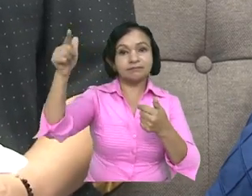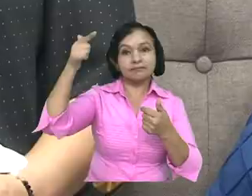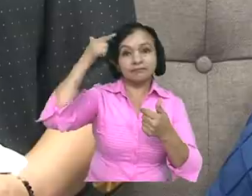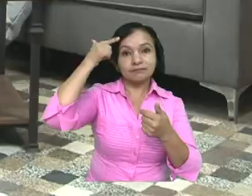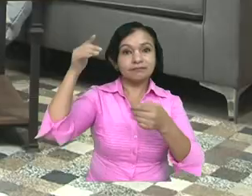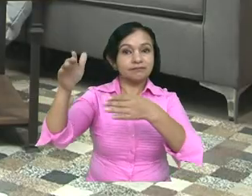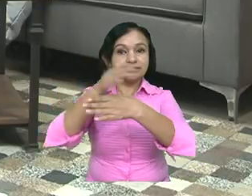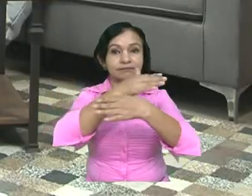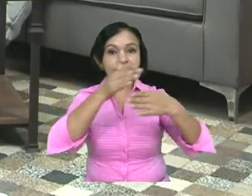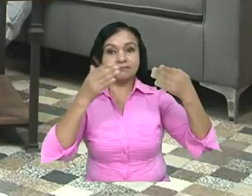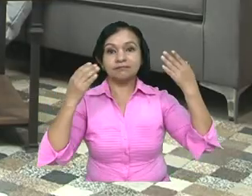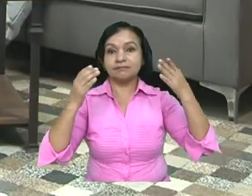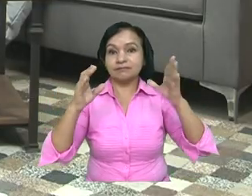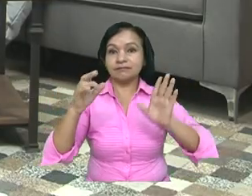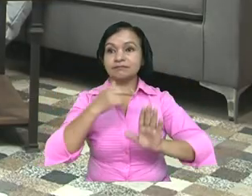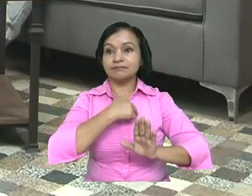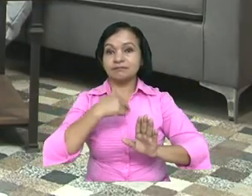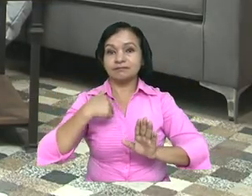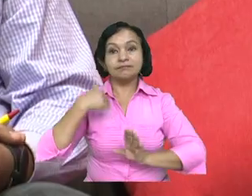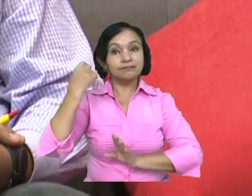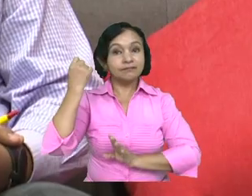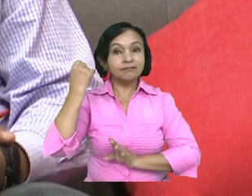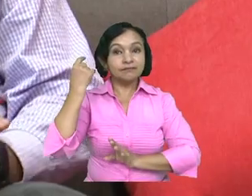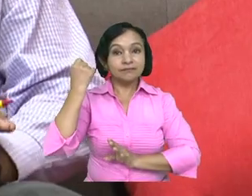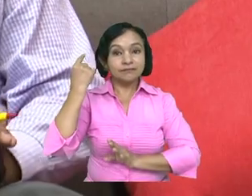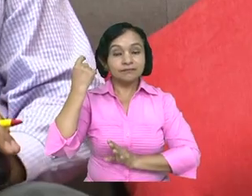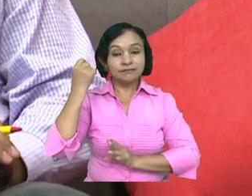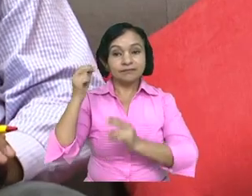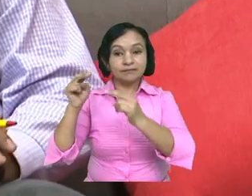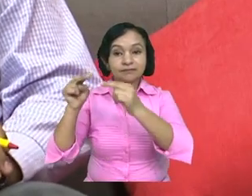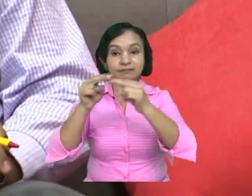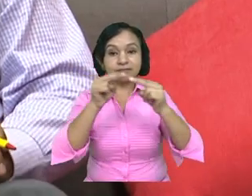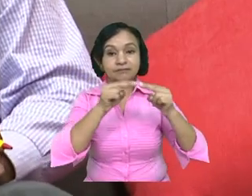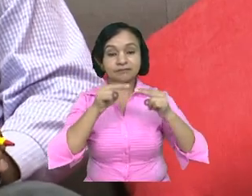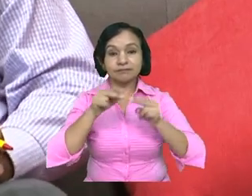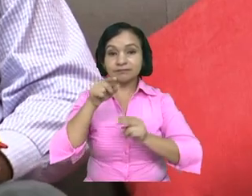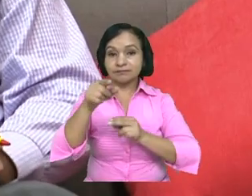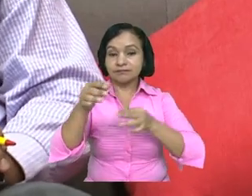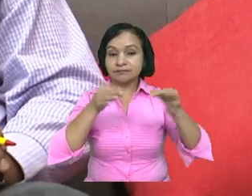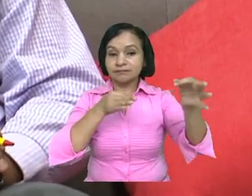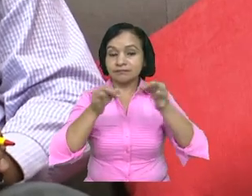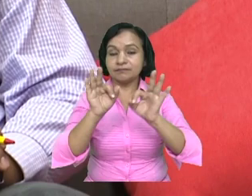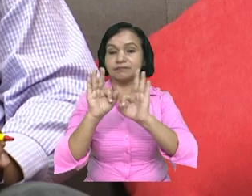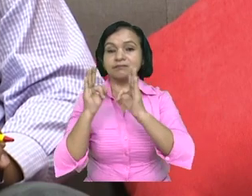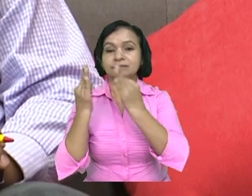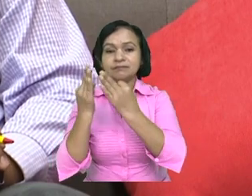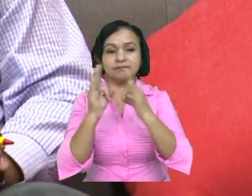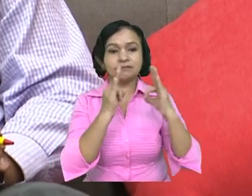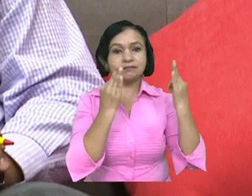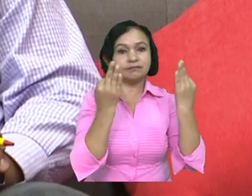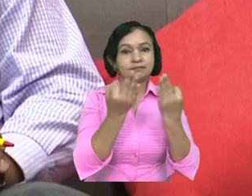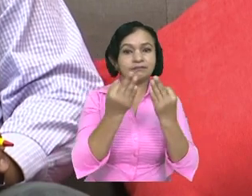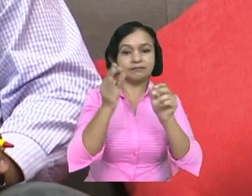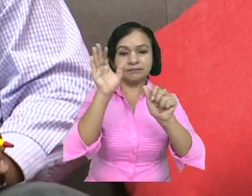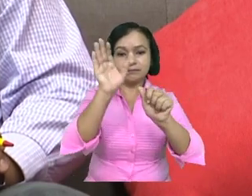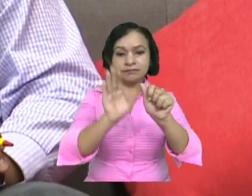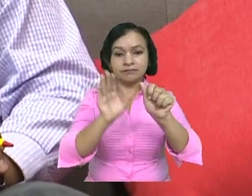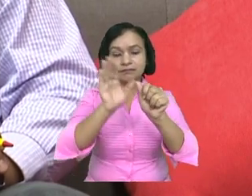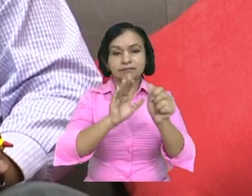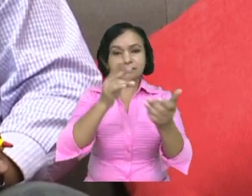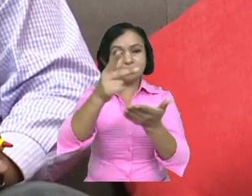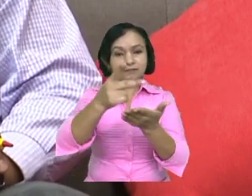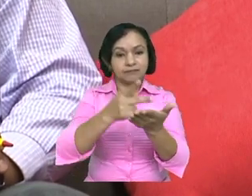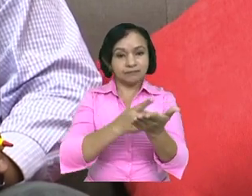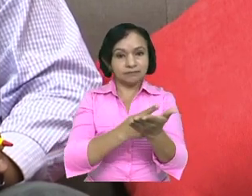otras realidades, sin duda alguna, compañera. Entender esas dinámicas de articulación que usted ha mencionado con la familia y la comunidad, cada proyecto que se ejecuta del nuevo